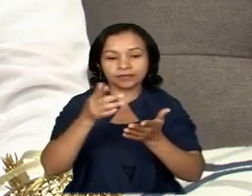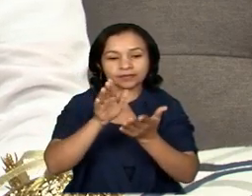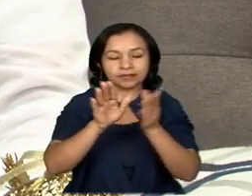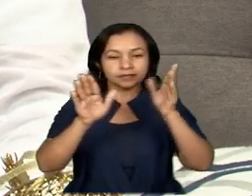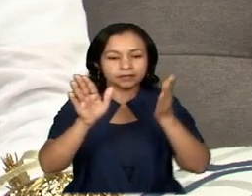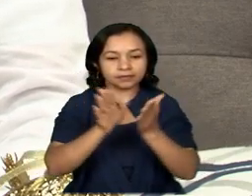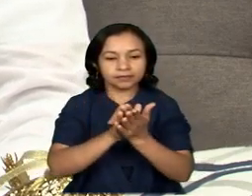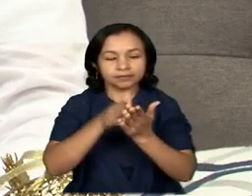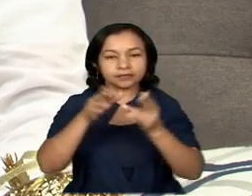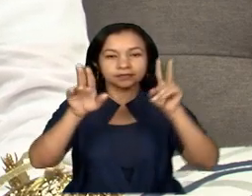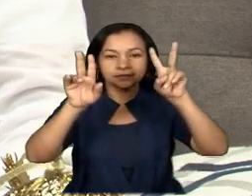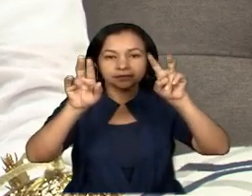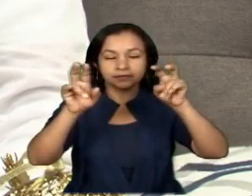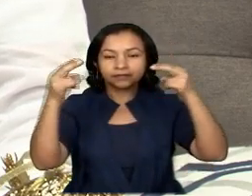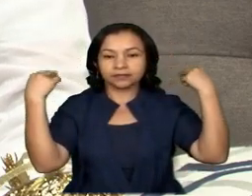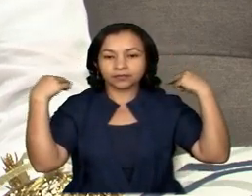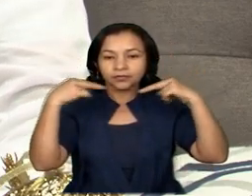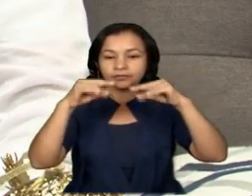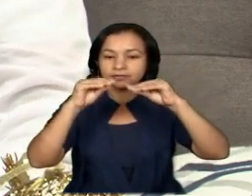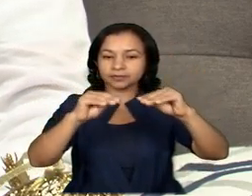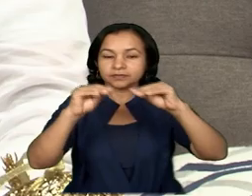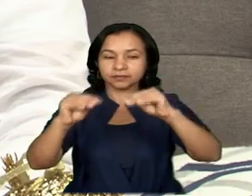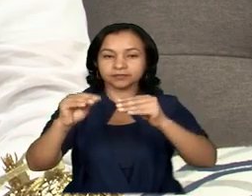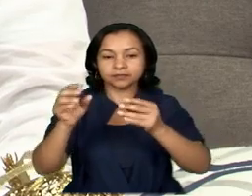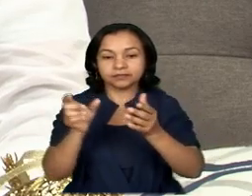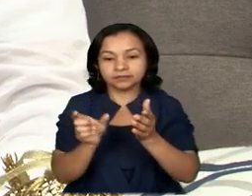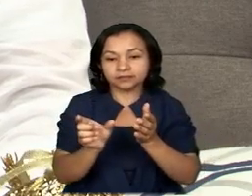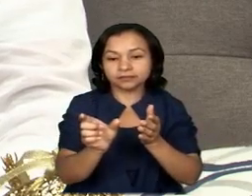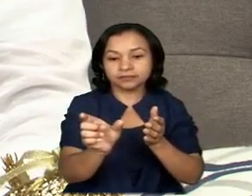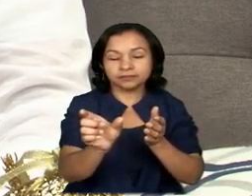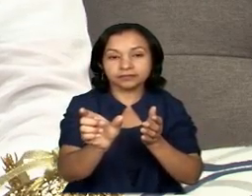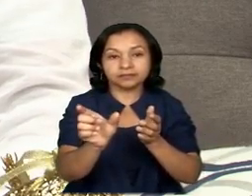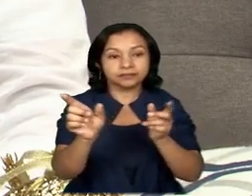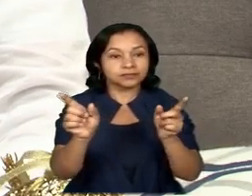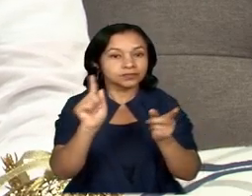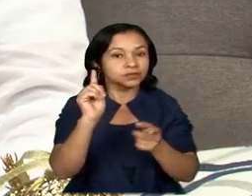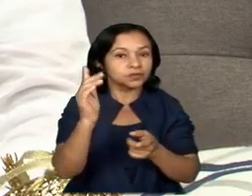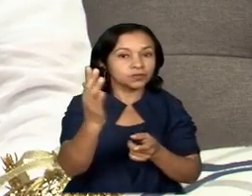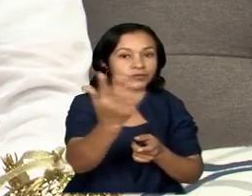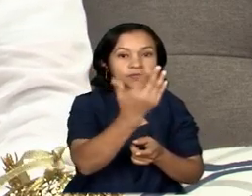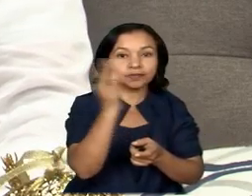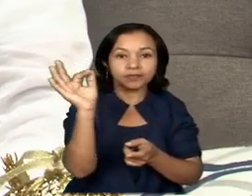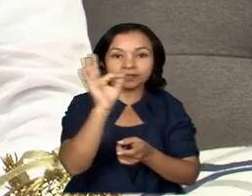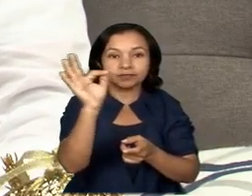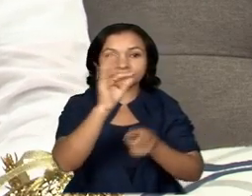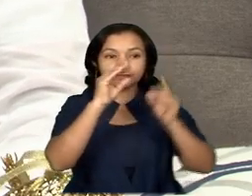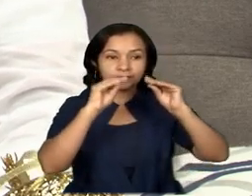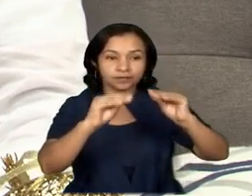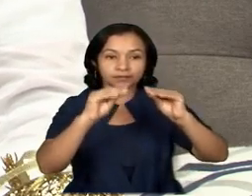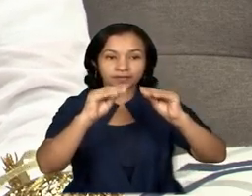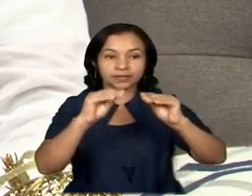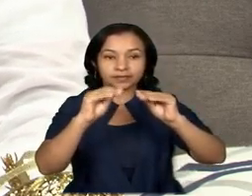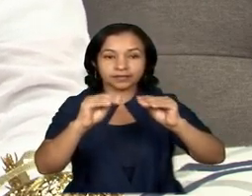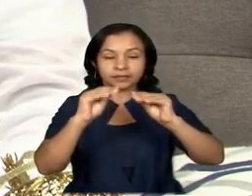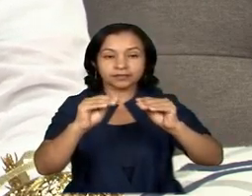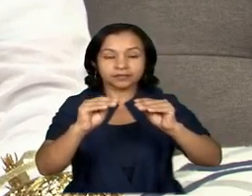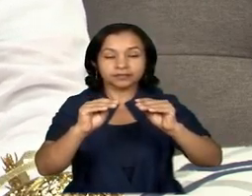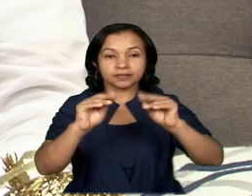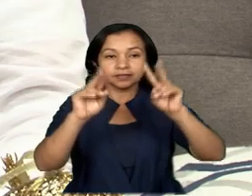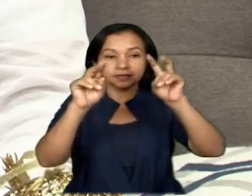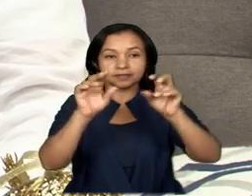la capacitación de los docentes, los DVD con audiovisuales, todas las metodologías y además los test